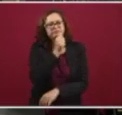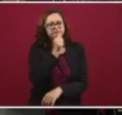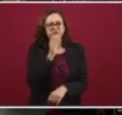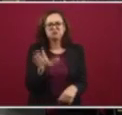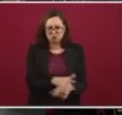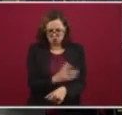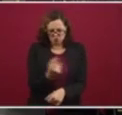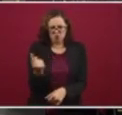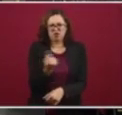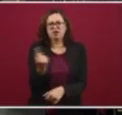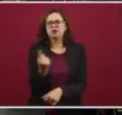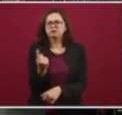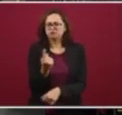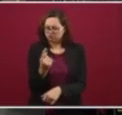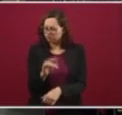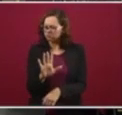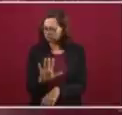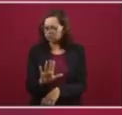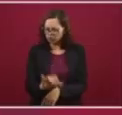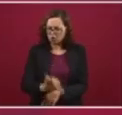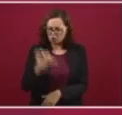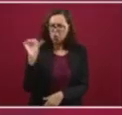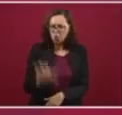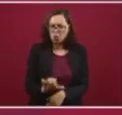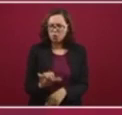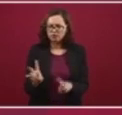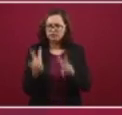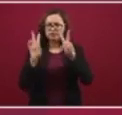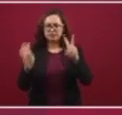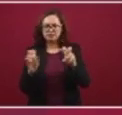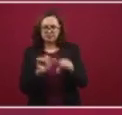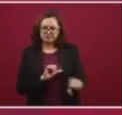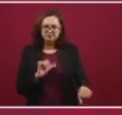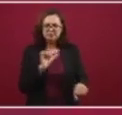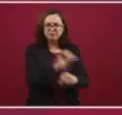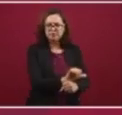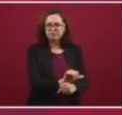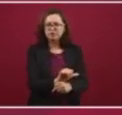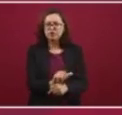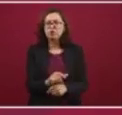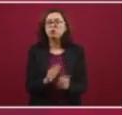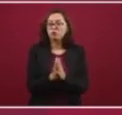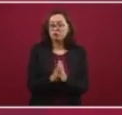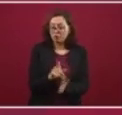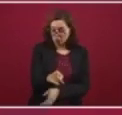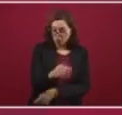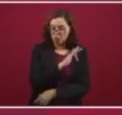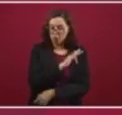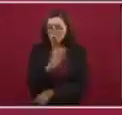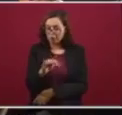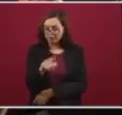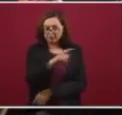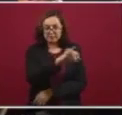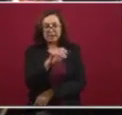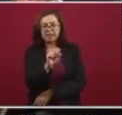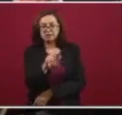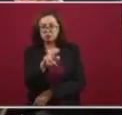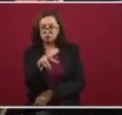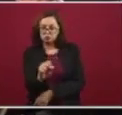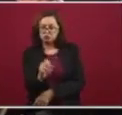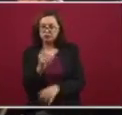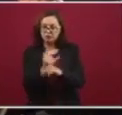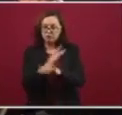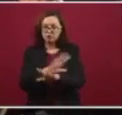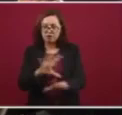mismo voy a atender este asunto y me gustaría que con Jesús se presentara toda